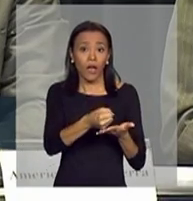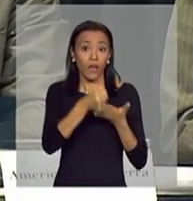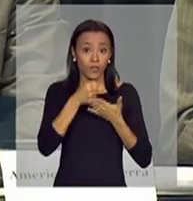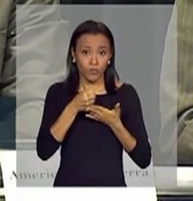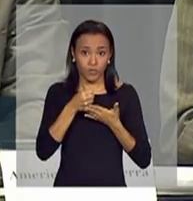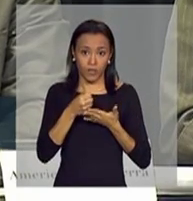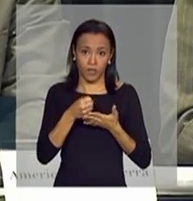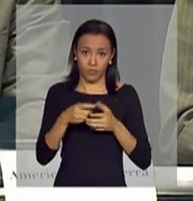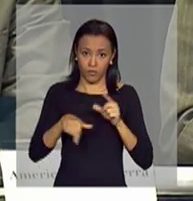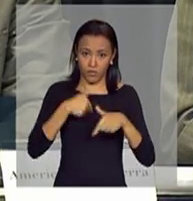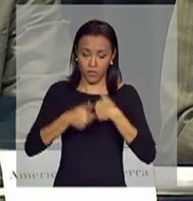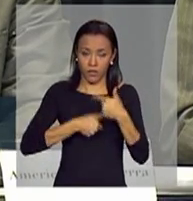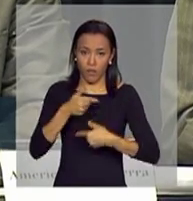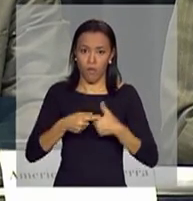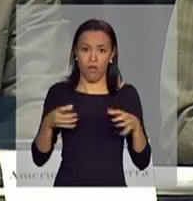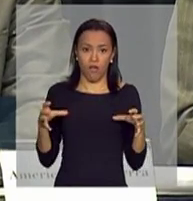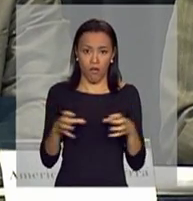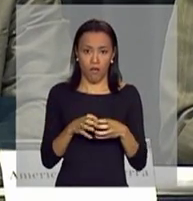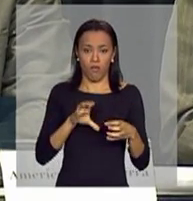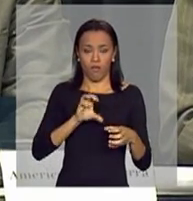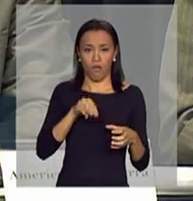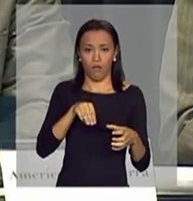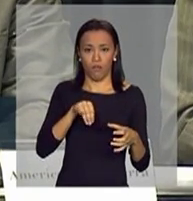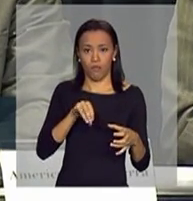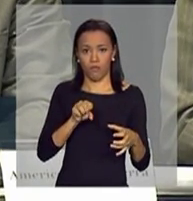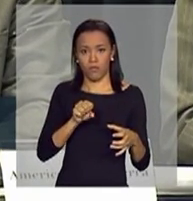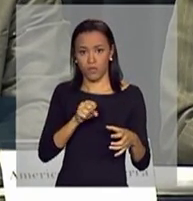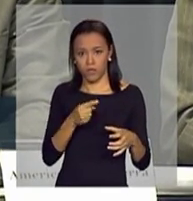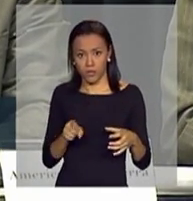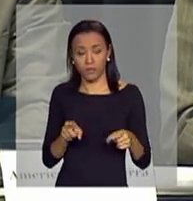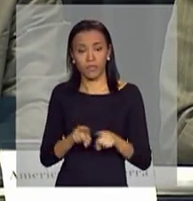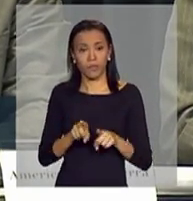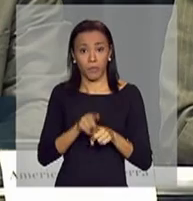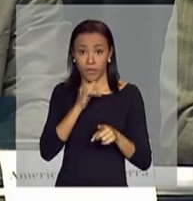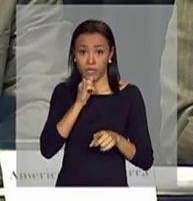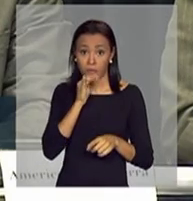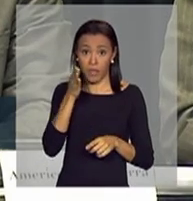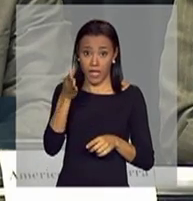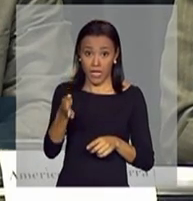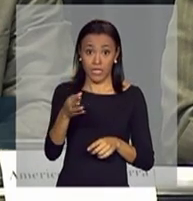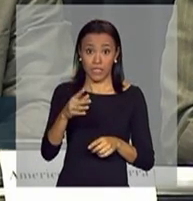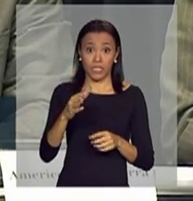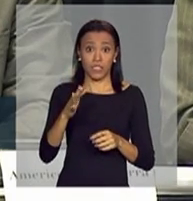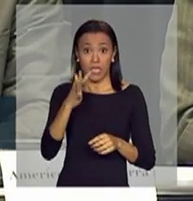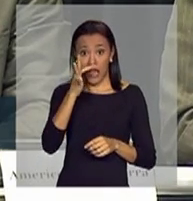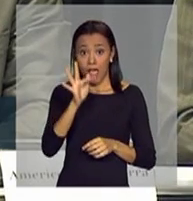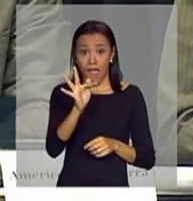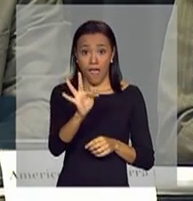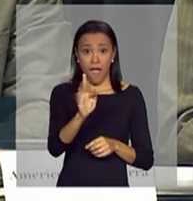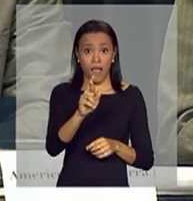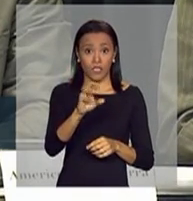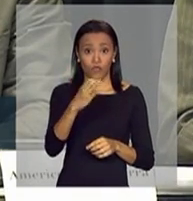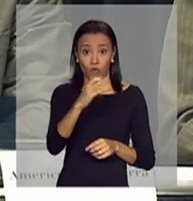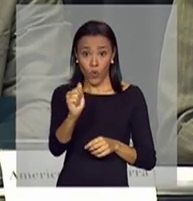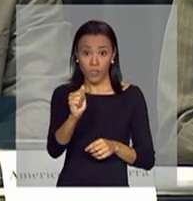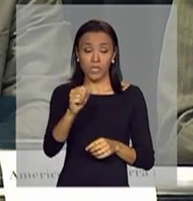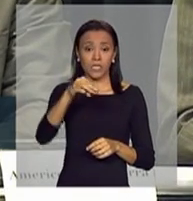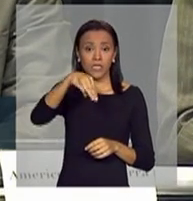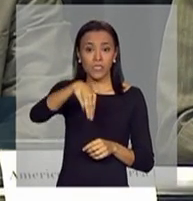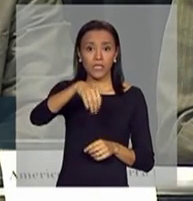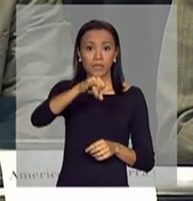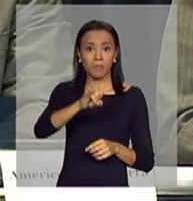su trabajo. Y en ese sentido, las fuerzas militares de este país tienen una gran responsabilidad